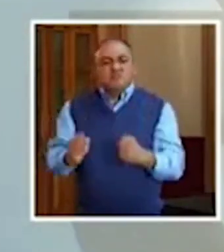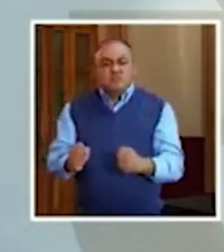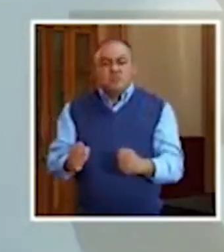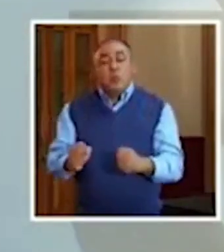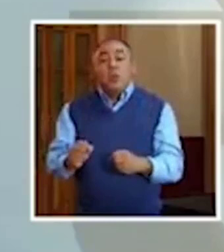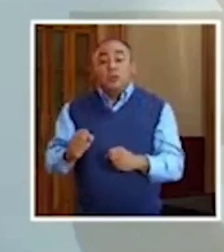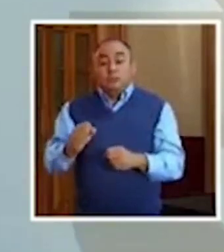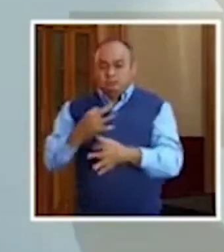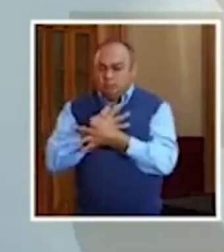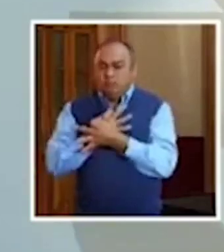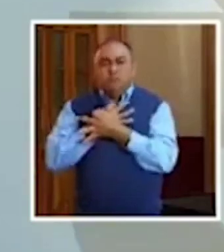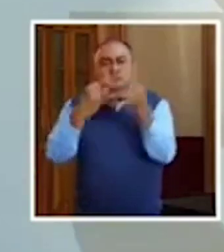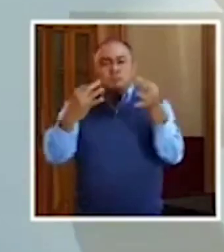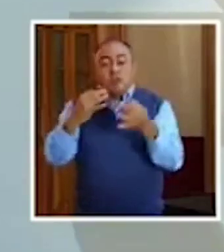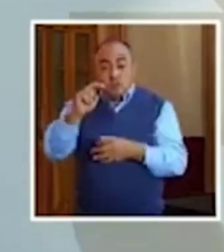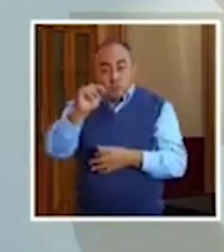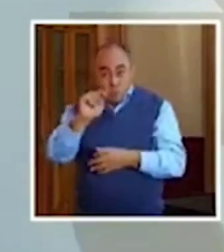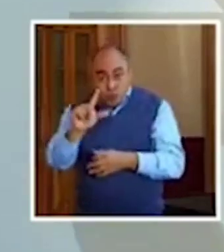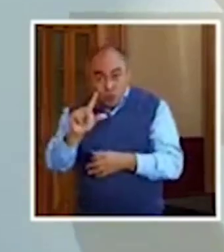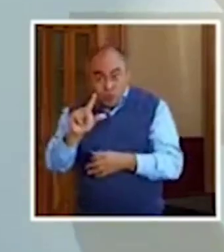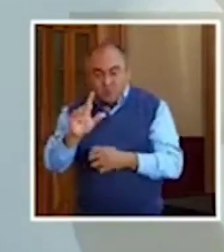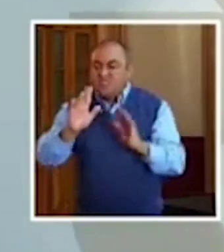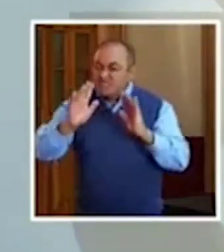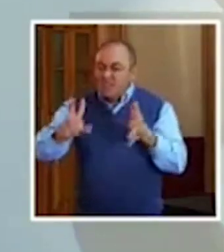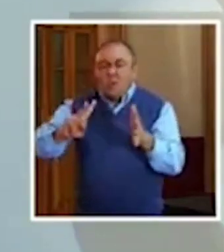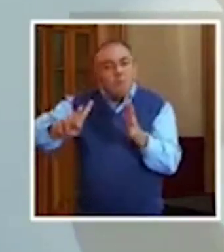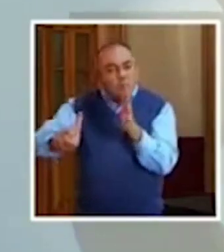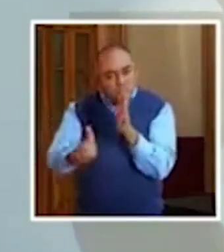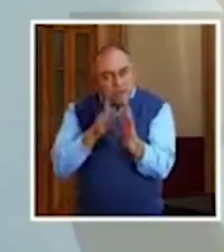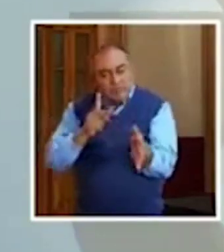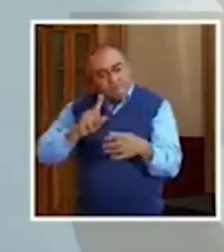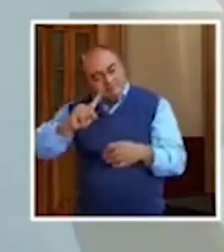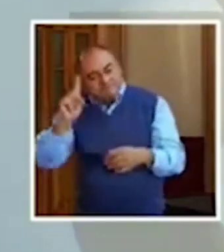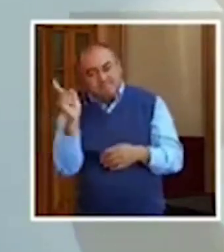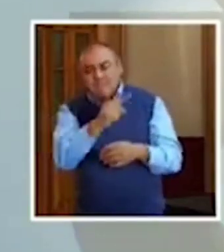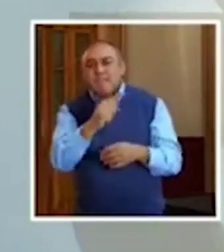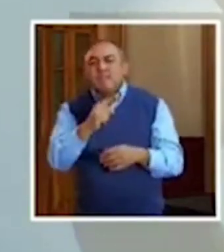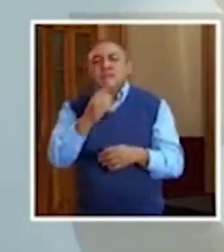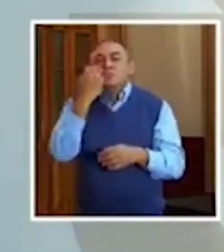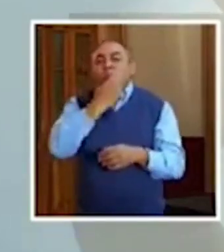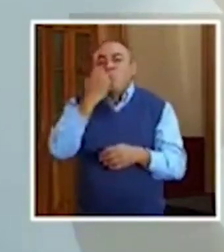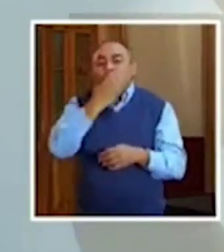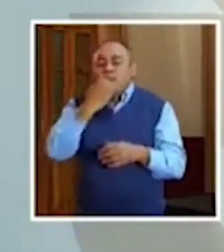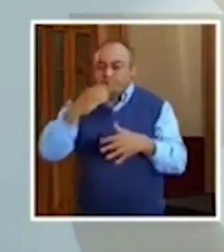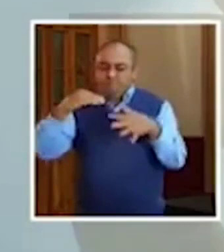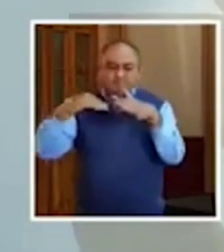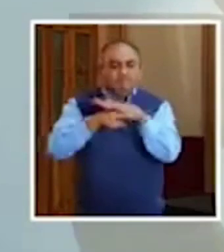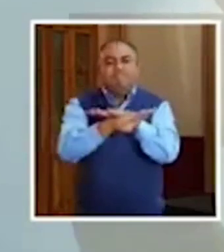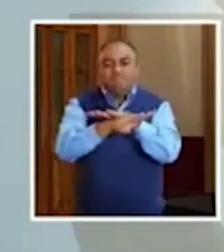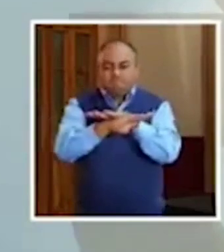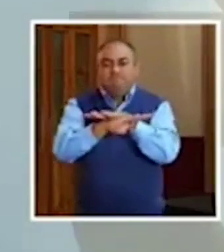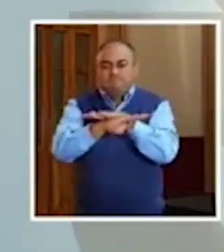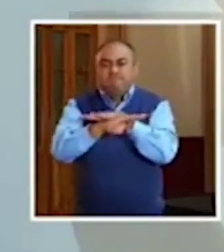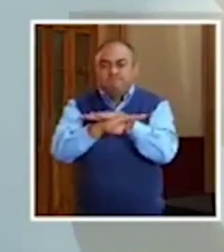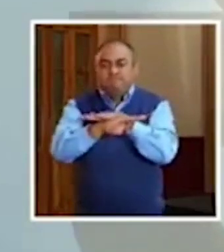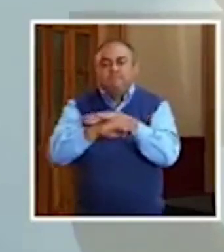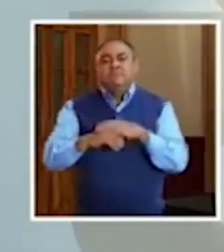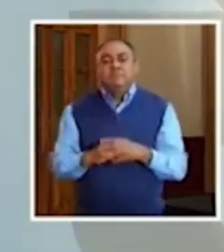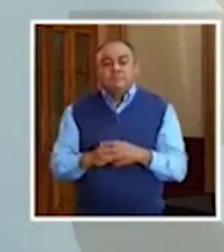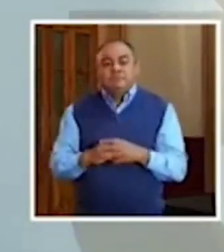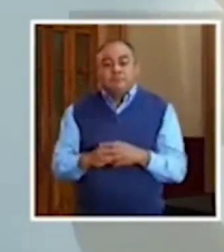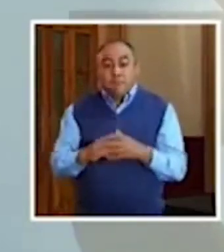Nuevo León regresa al esquema original de clases. Por eso era muy